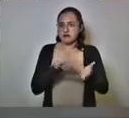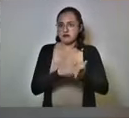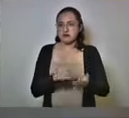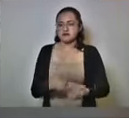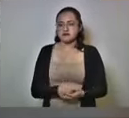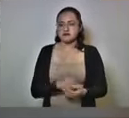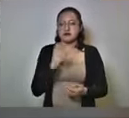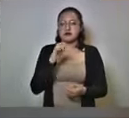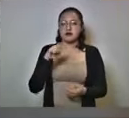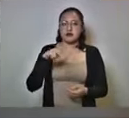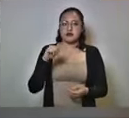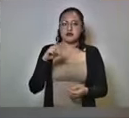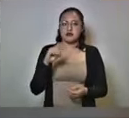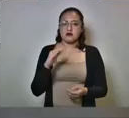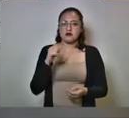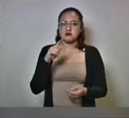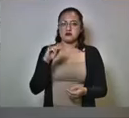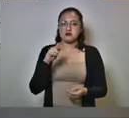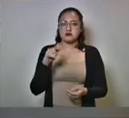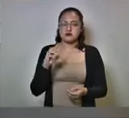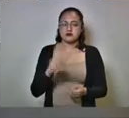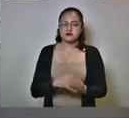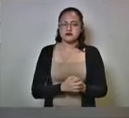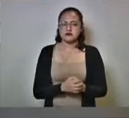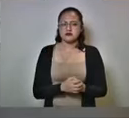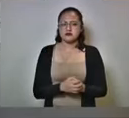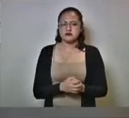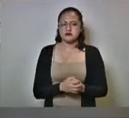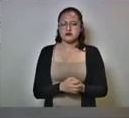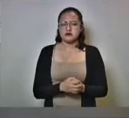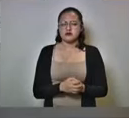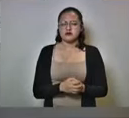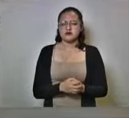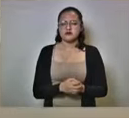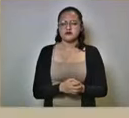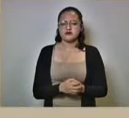Fernando Castillo, Controversia y Municipios Puebla.